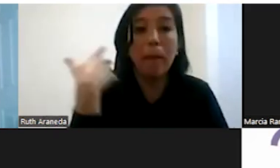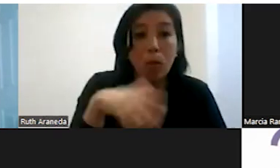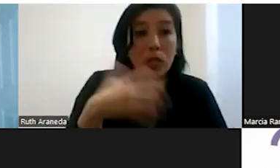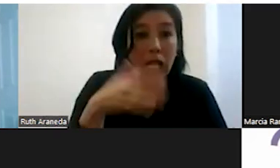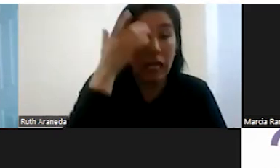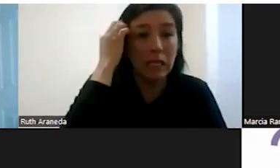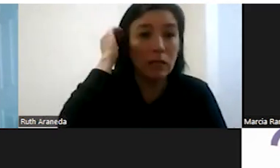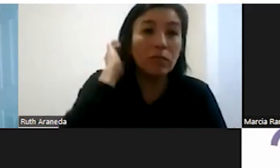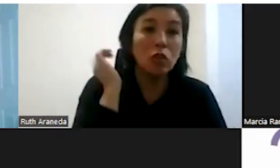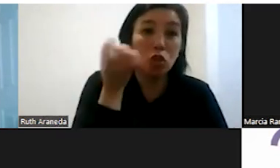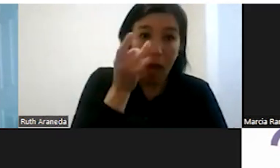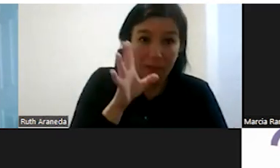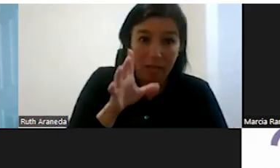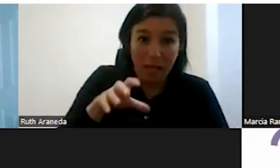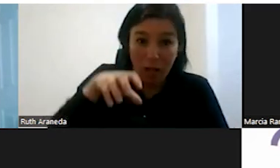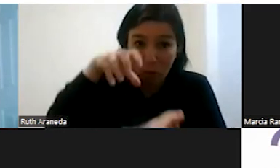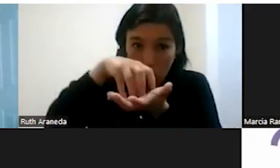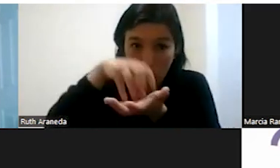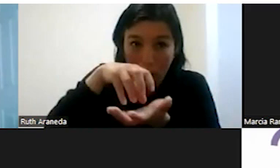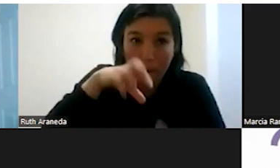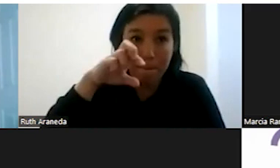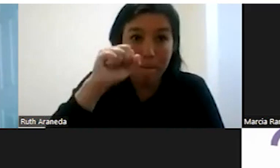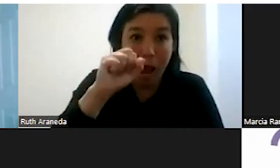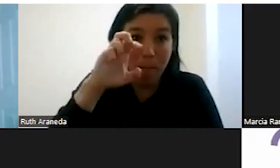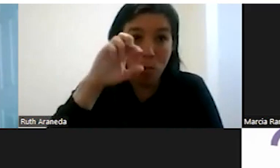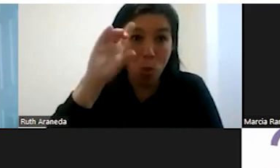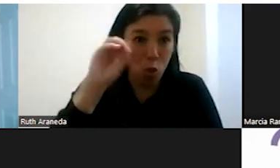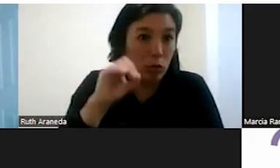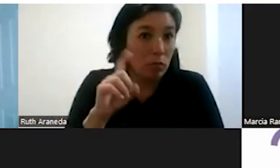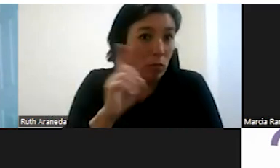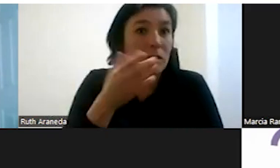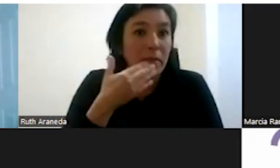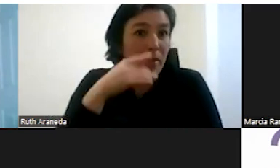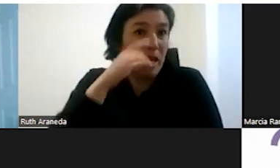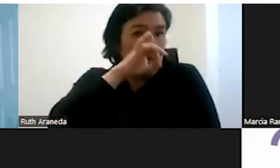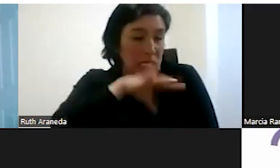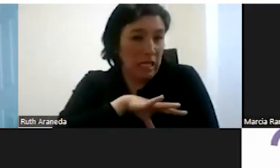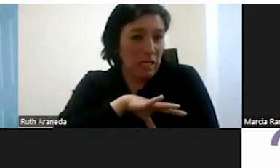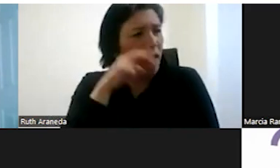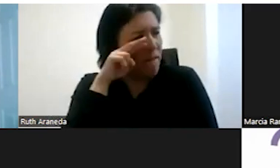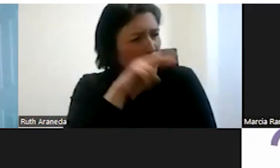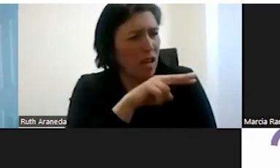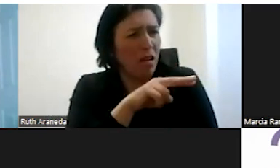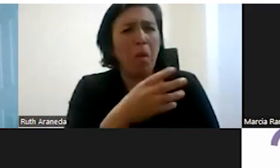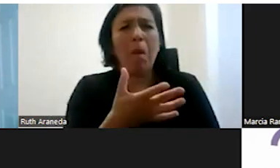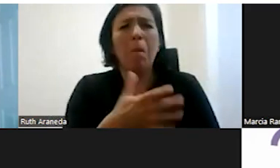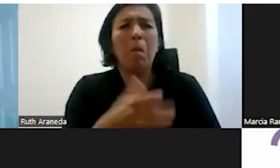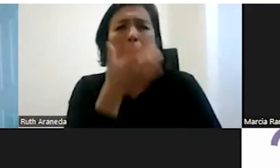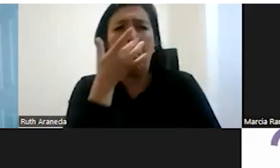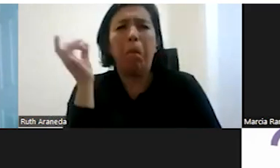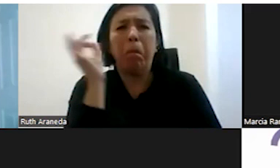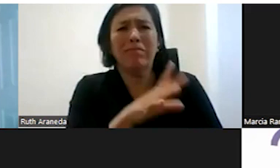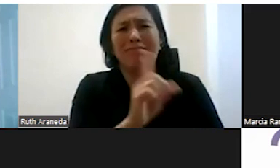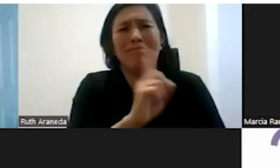la gente papú, sino que yo creo que para todos los chilenos. Entonces eso es muy doloroso, uno parte de una idea